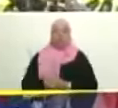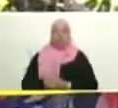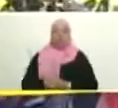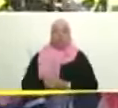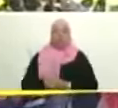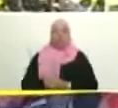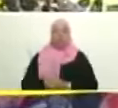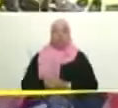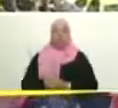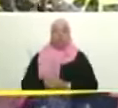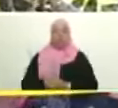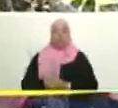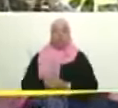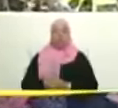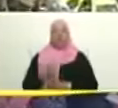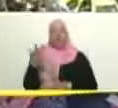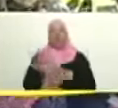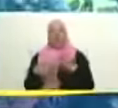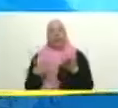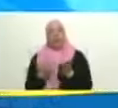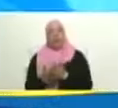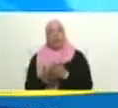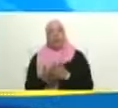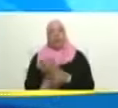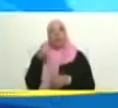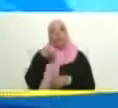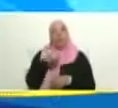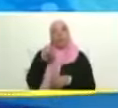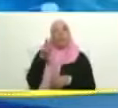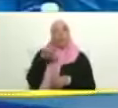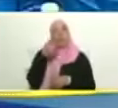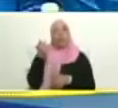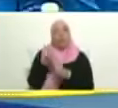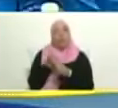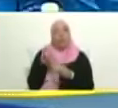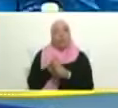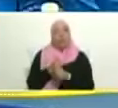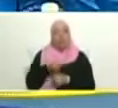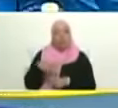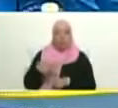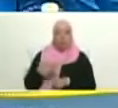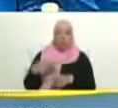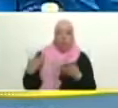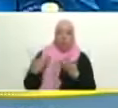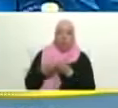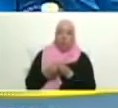Entre arengadores y arengados tenemos el triunfo de nuestro lado.